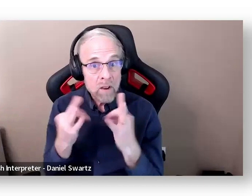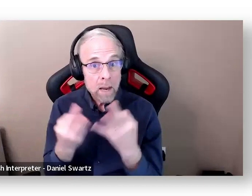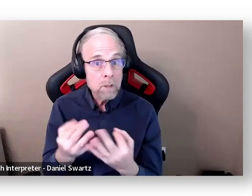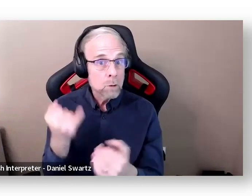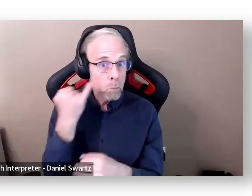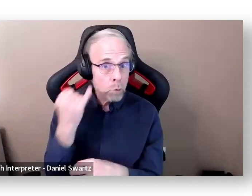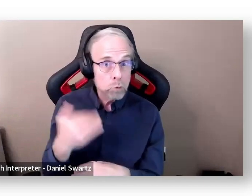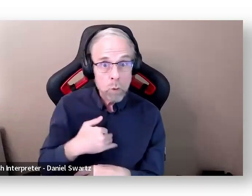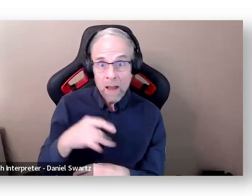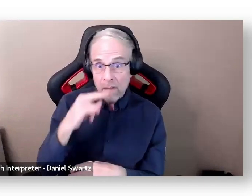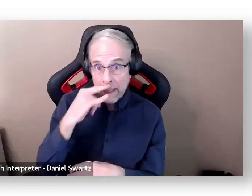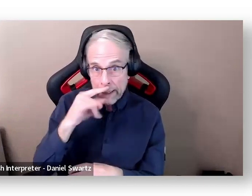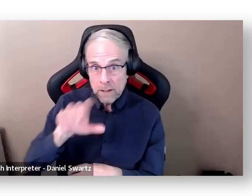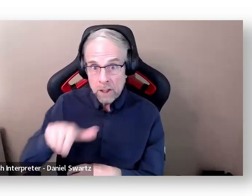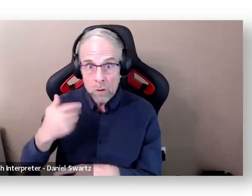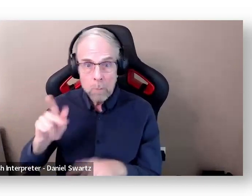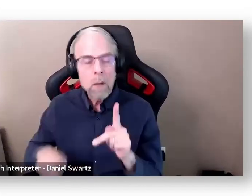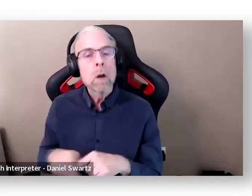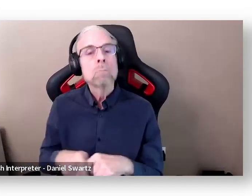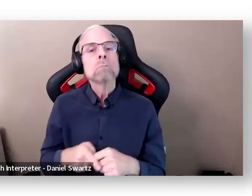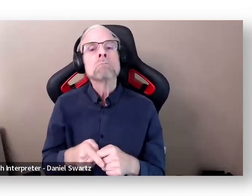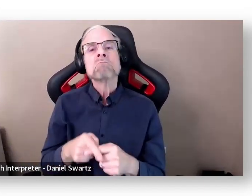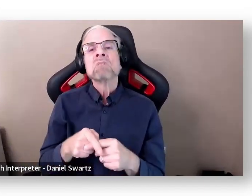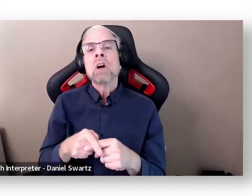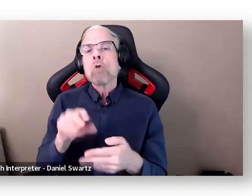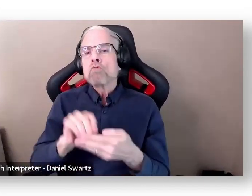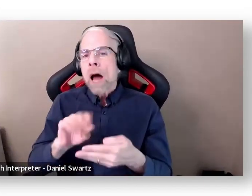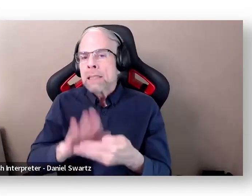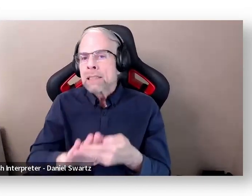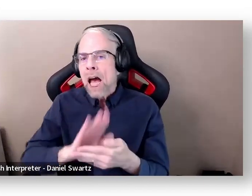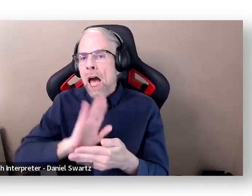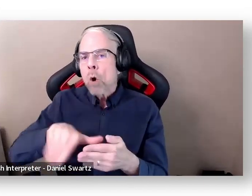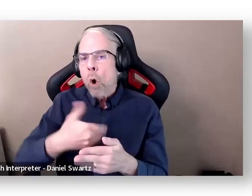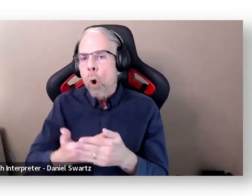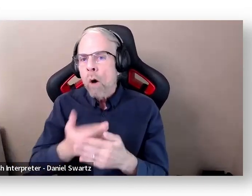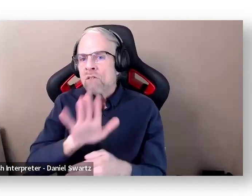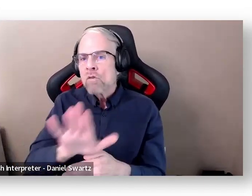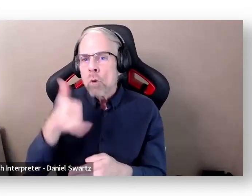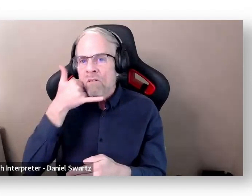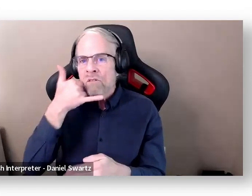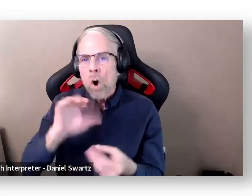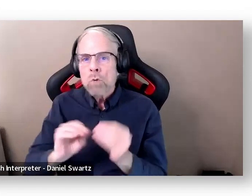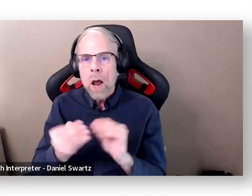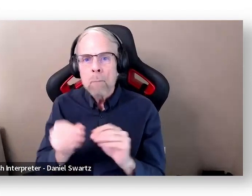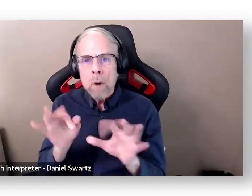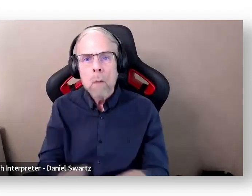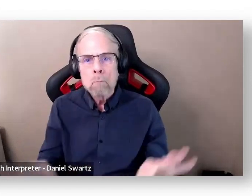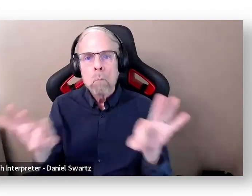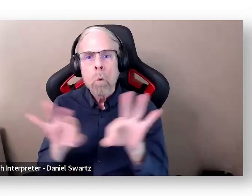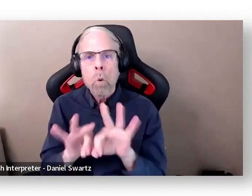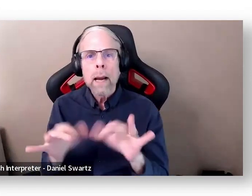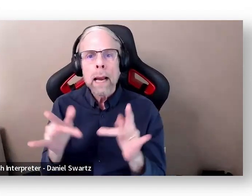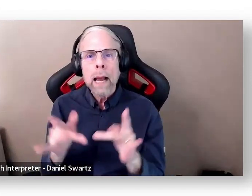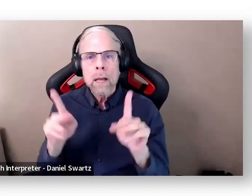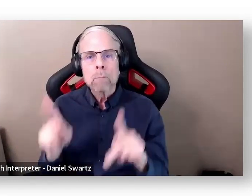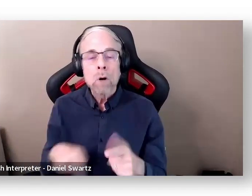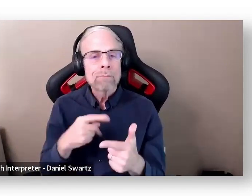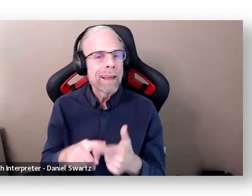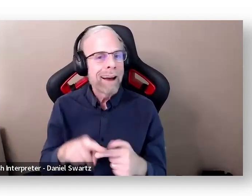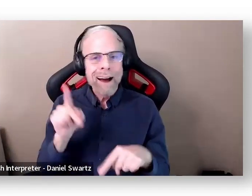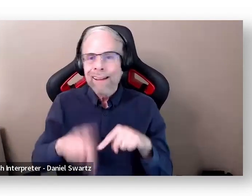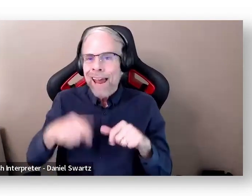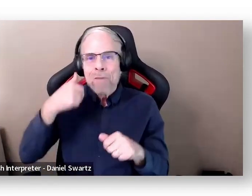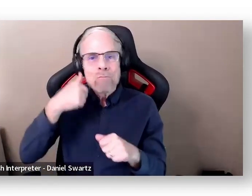Entonces, si es que algo sucede, hay un evento, ¿a dónde se van a reunir? Tienen que escribir todos los números de teléfonos de contactos importantes